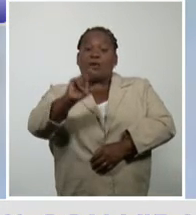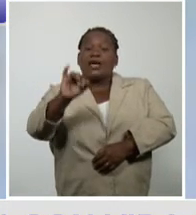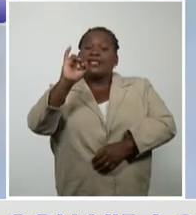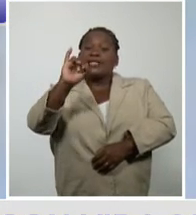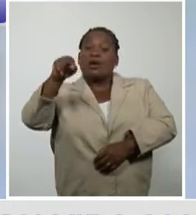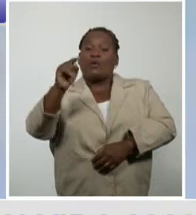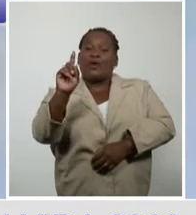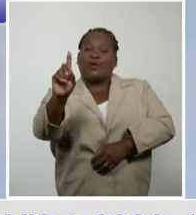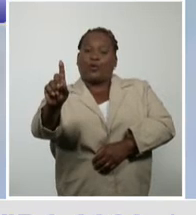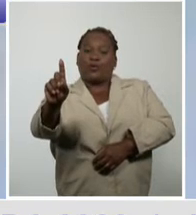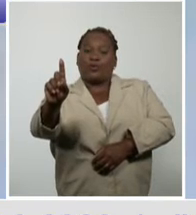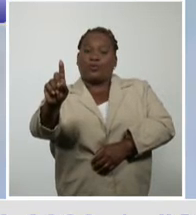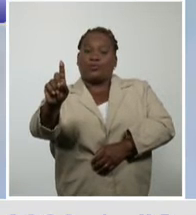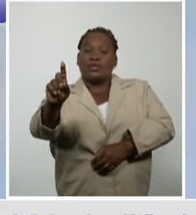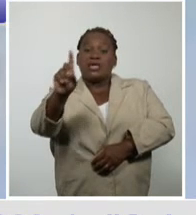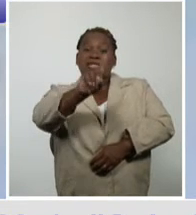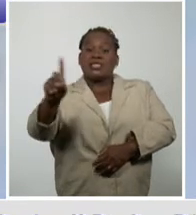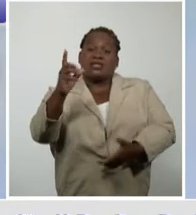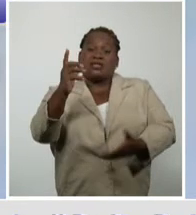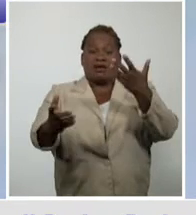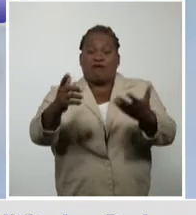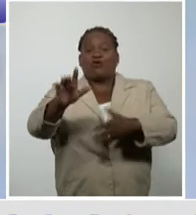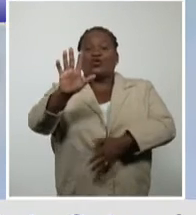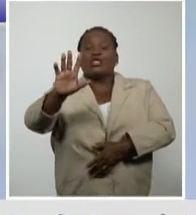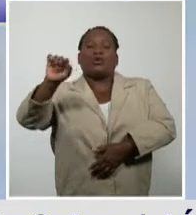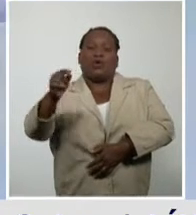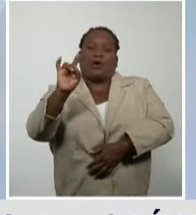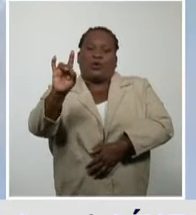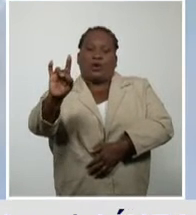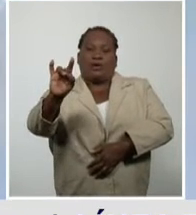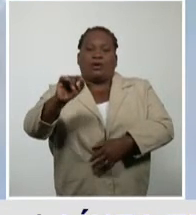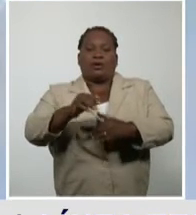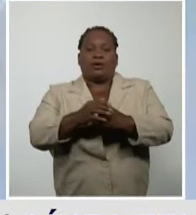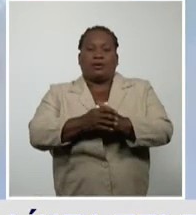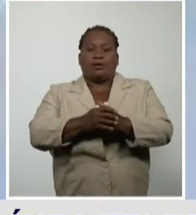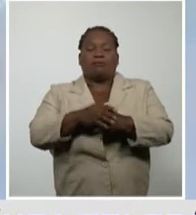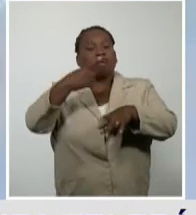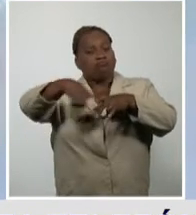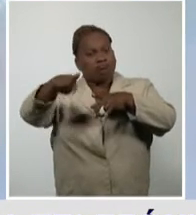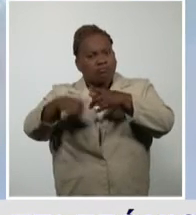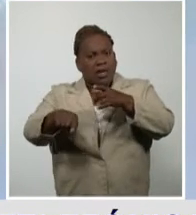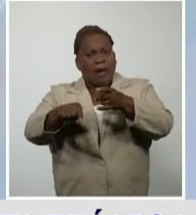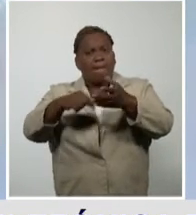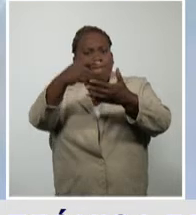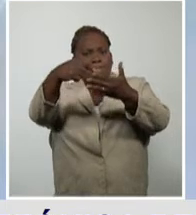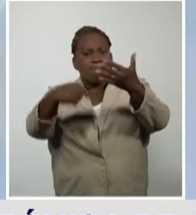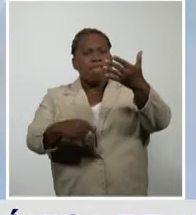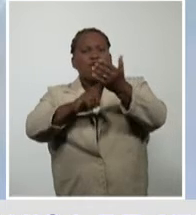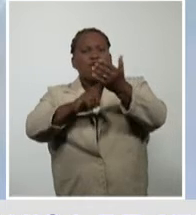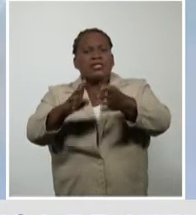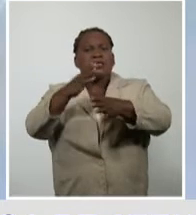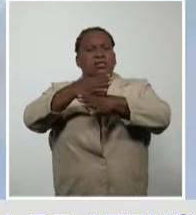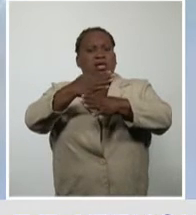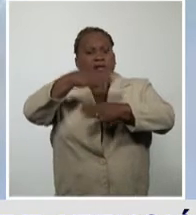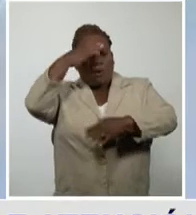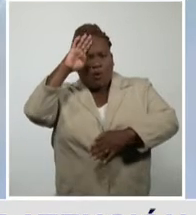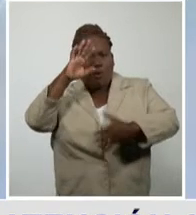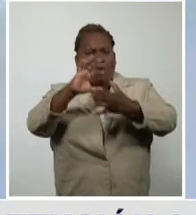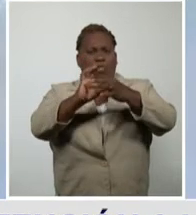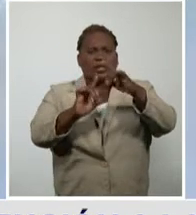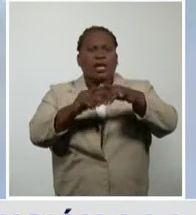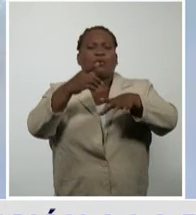6,1% y Cienfuegos 5,9%. El resto de las provincias, Santiago, Guantánamo, Las Tunas y